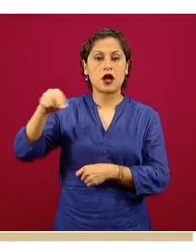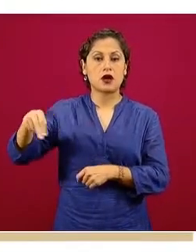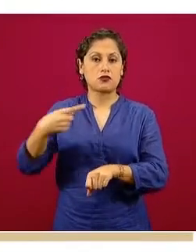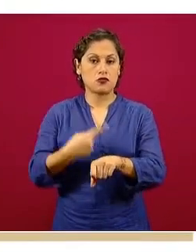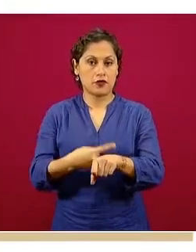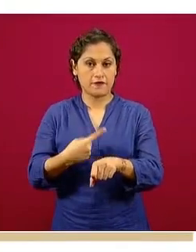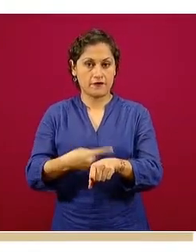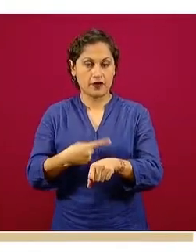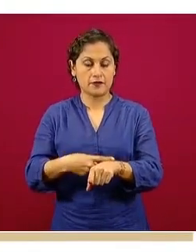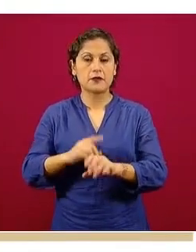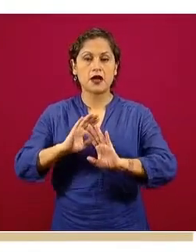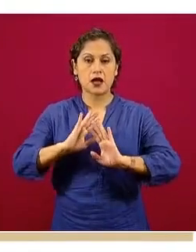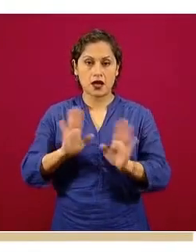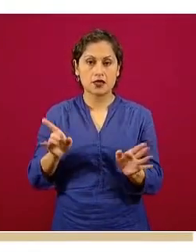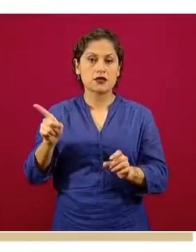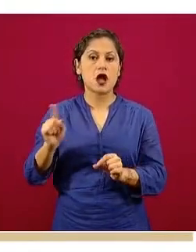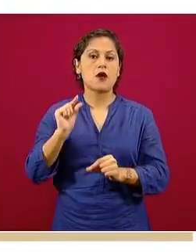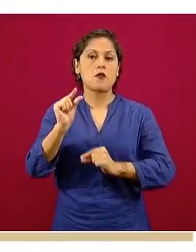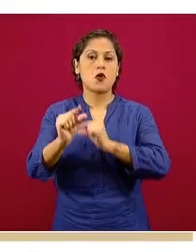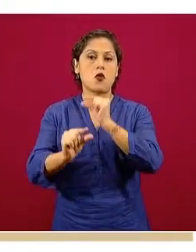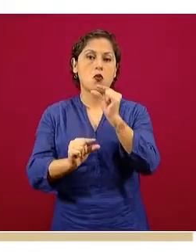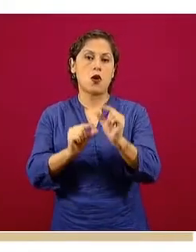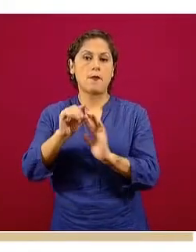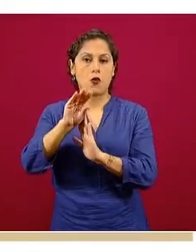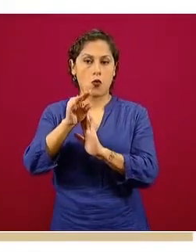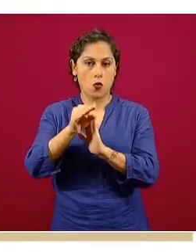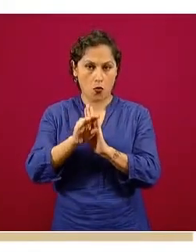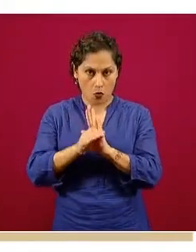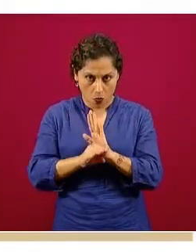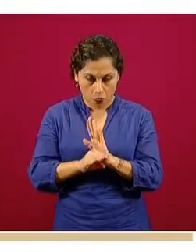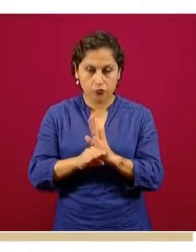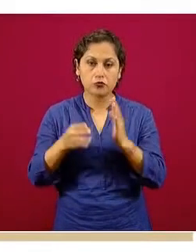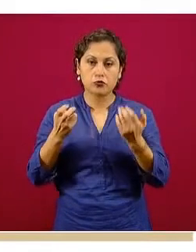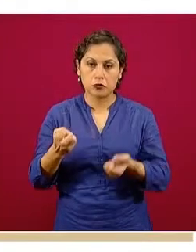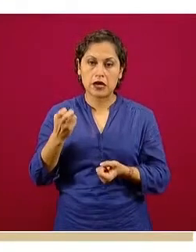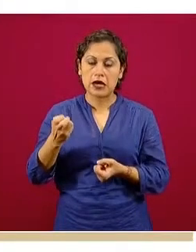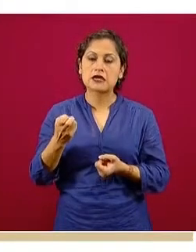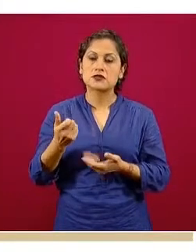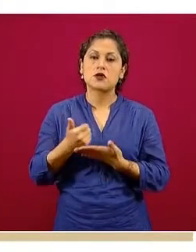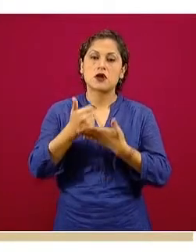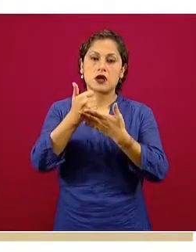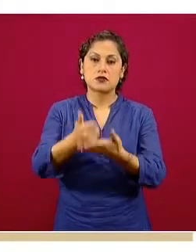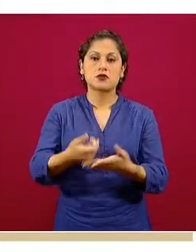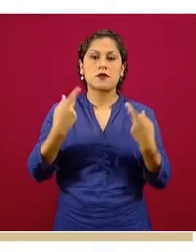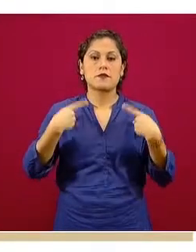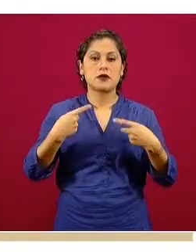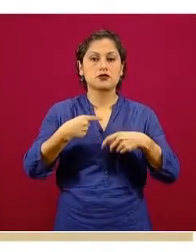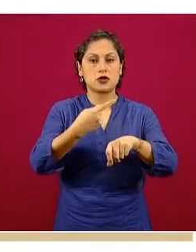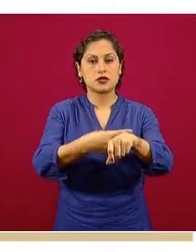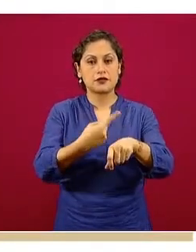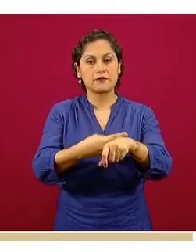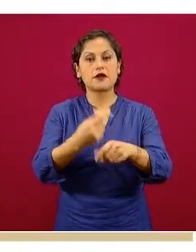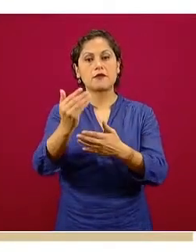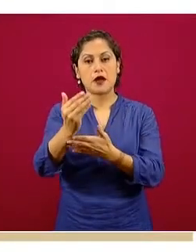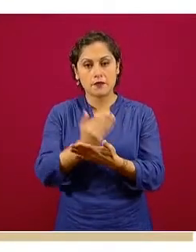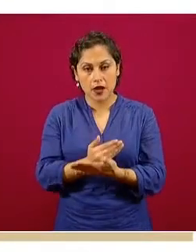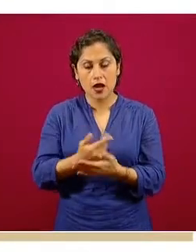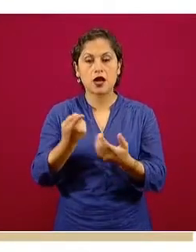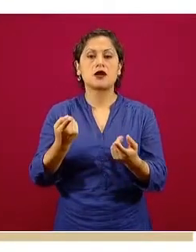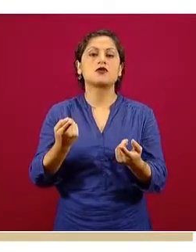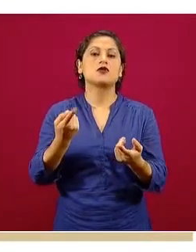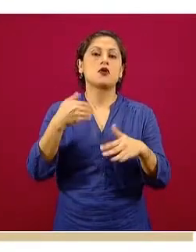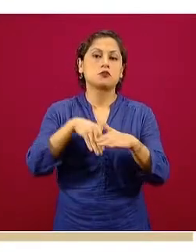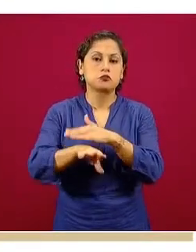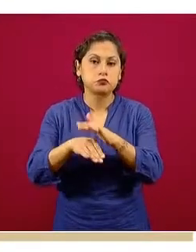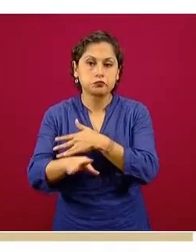ido mucho al al descenso entonces al descender las tendencias el número de casos número de hospitalizados etcétera pues sí y se cambia